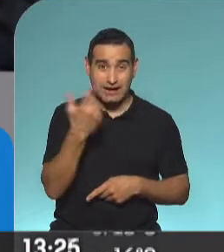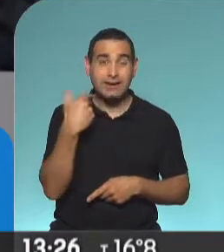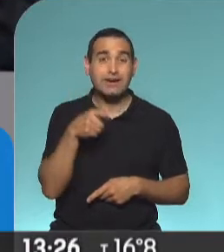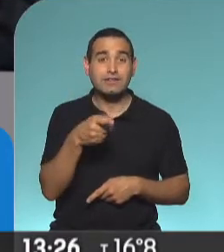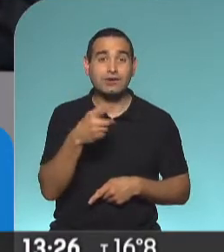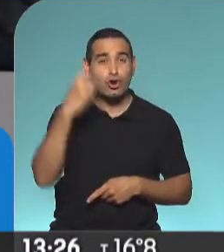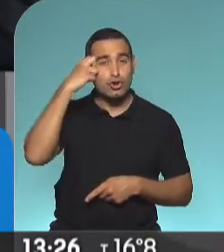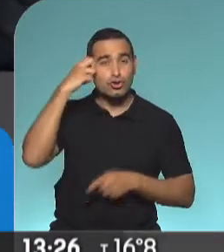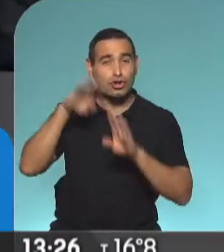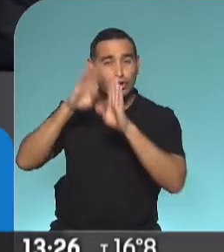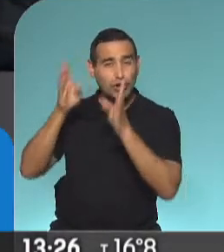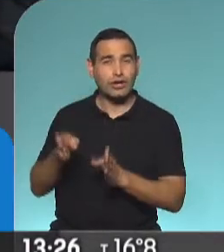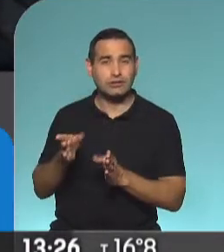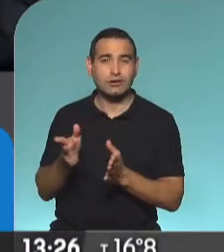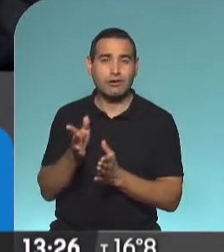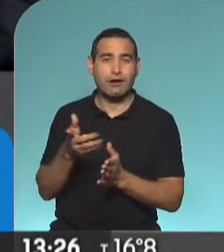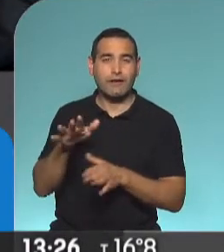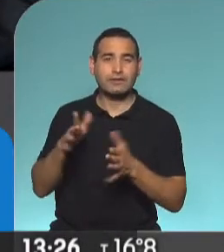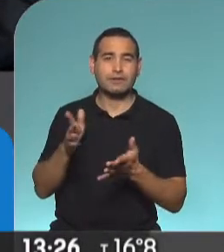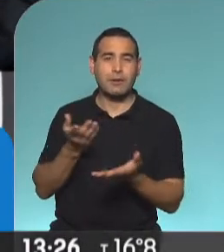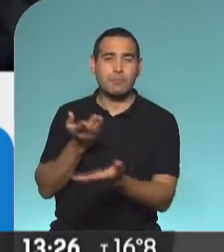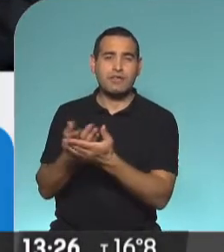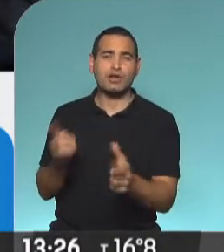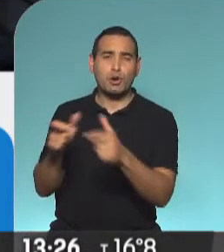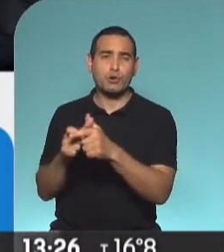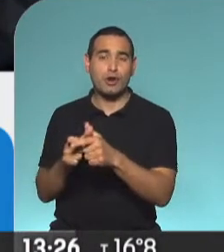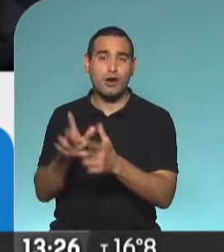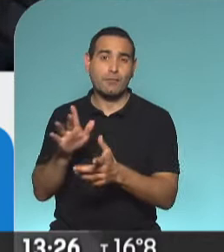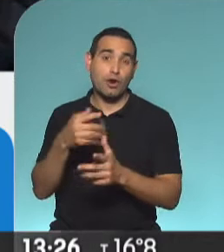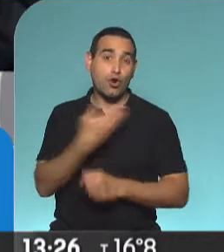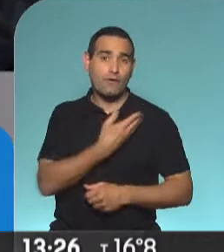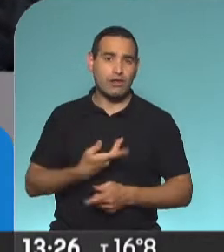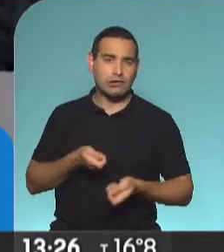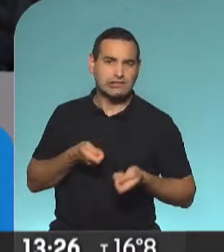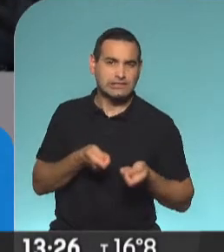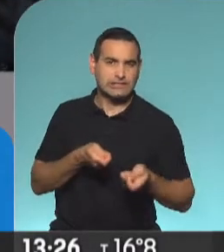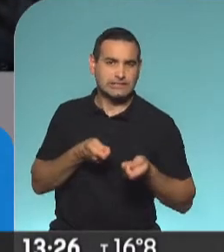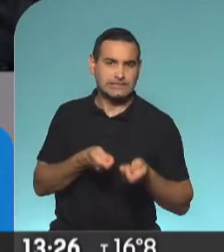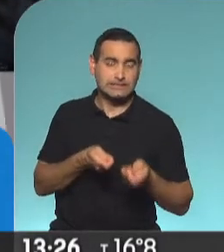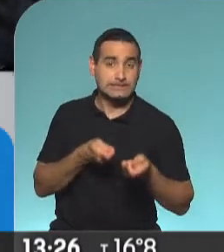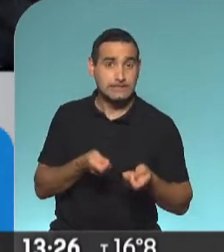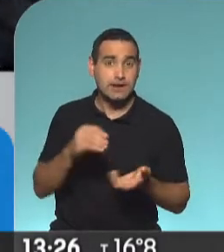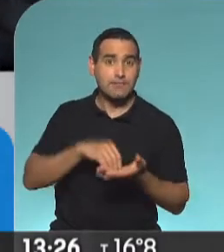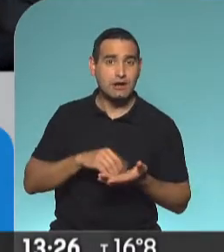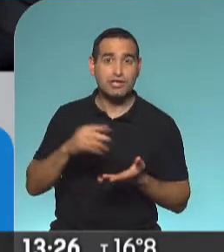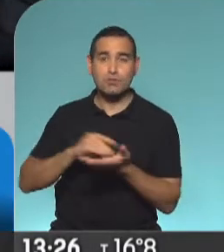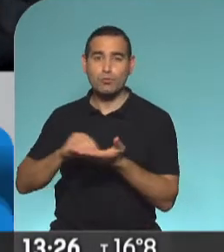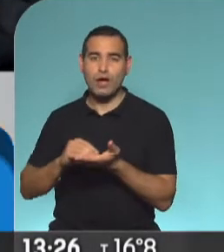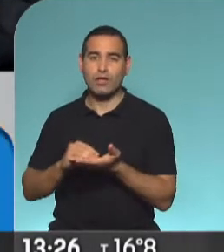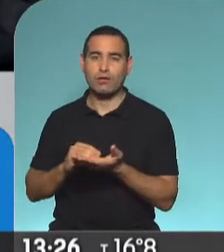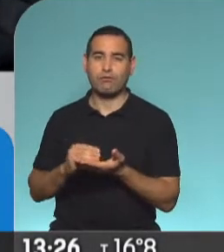funcionar el Congreso para cuando le convenía, cuando extorsionaba a gobernadores y lograba el apoyo de los